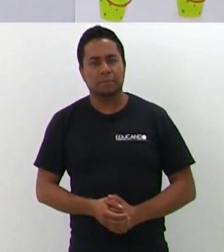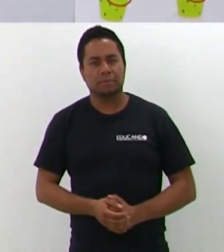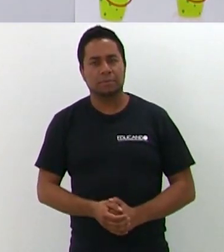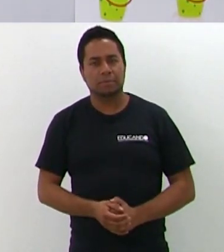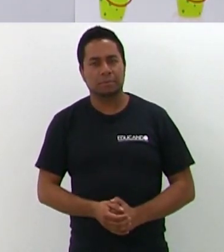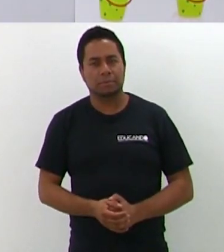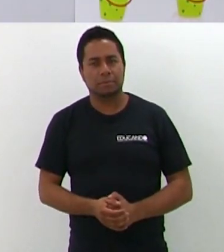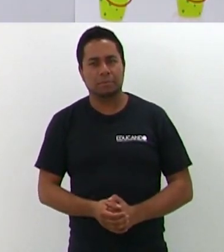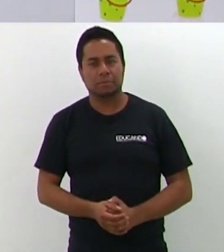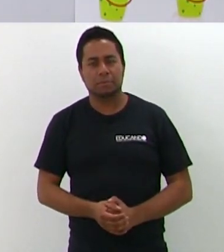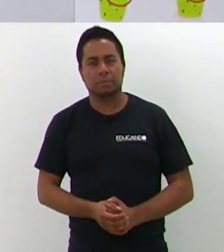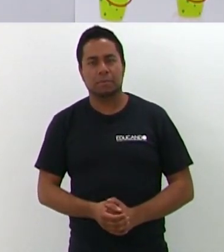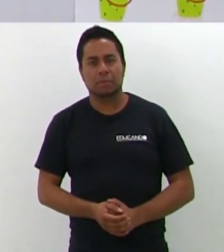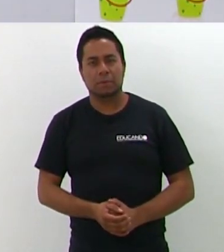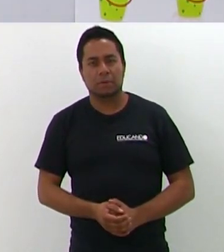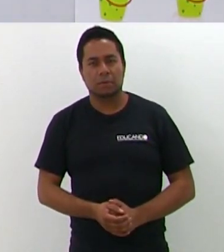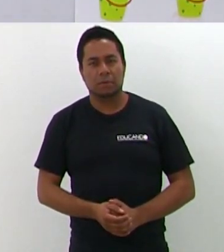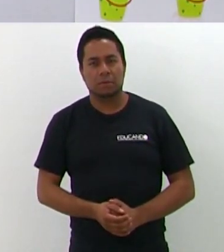Bien.